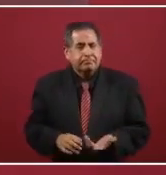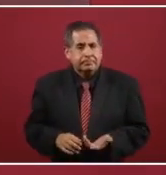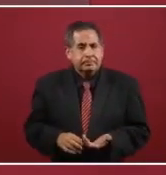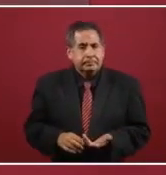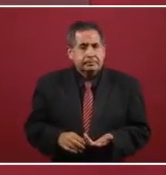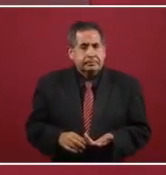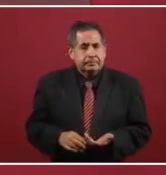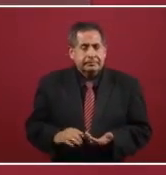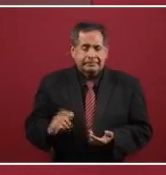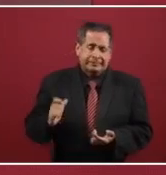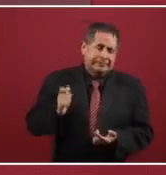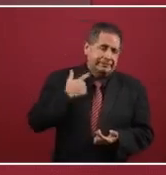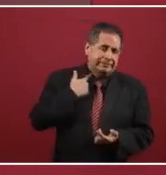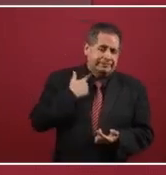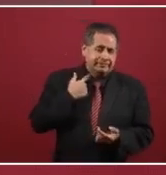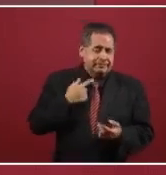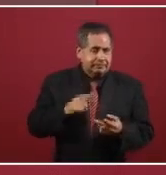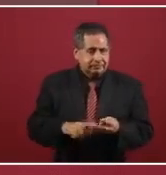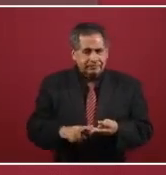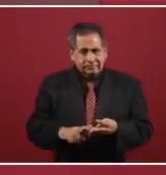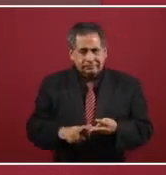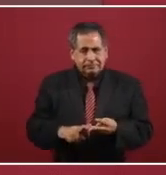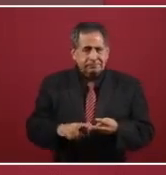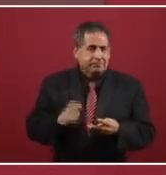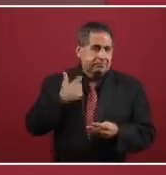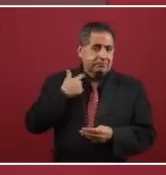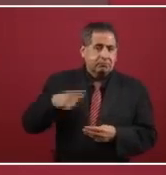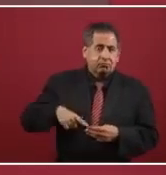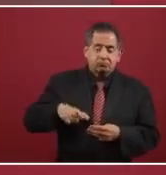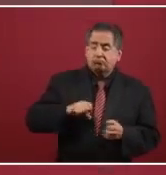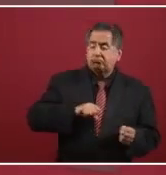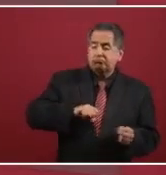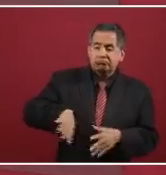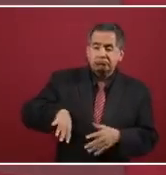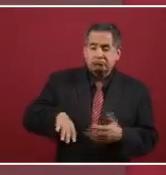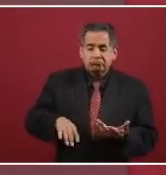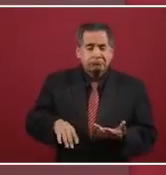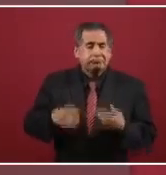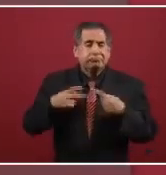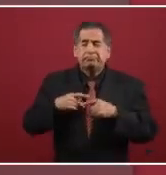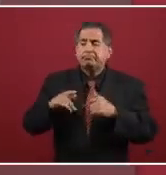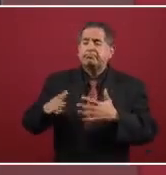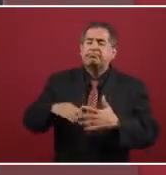condenando el abandono del pueblo,